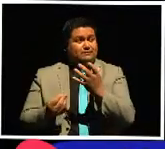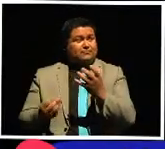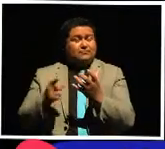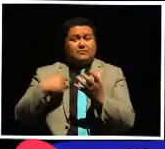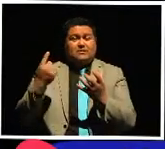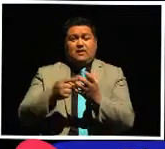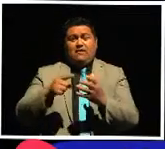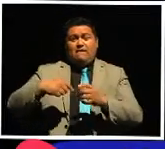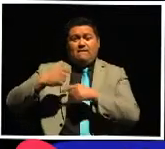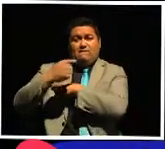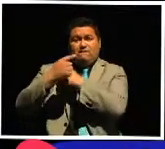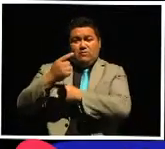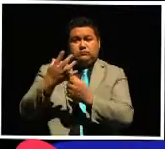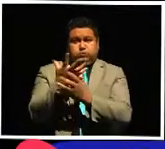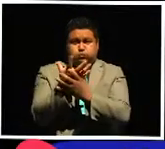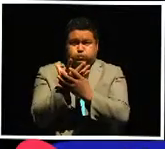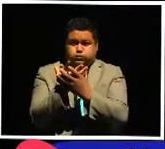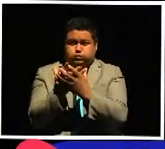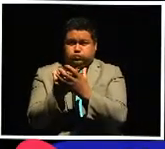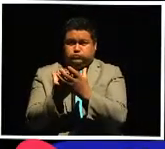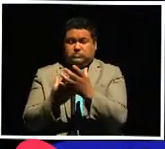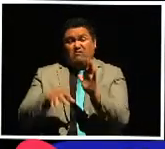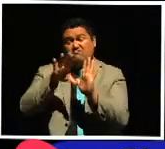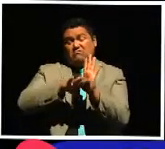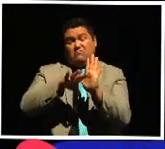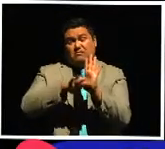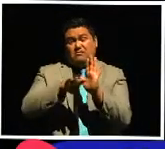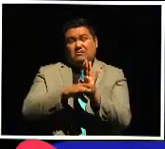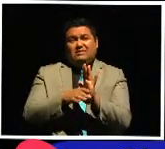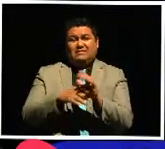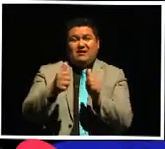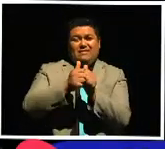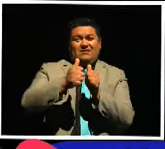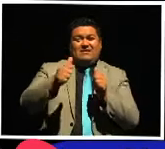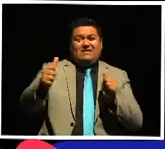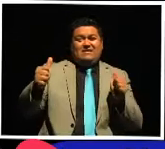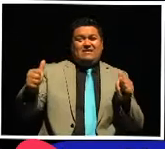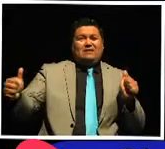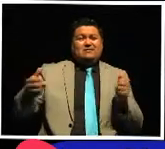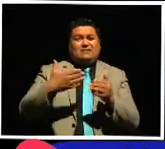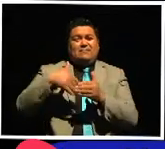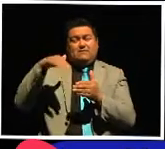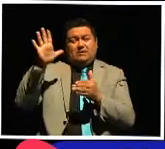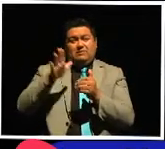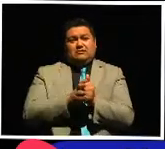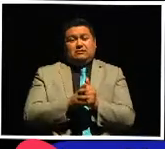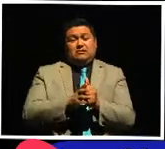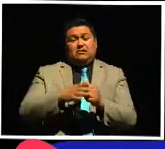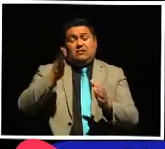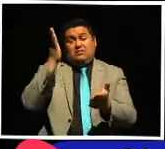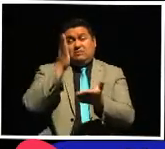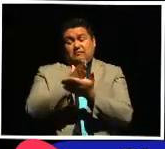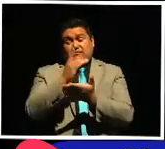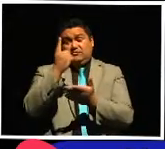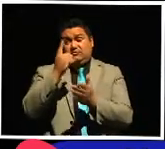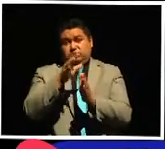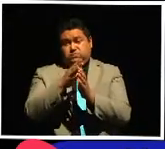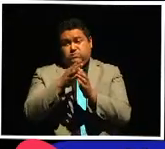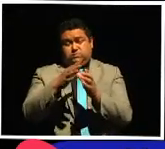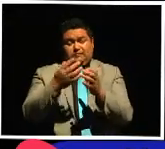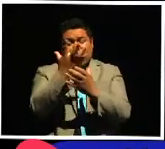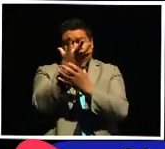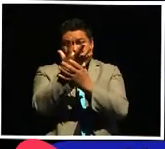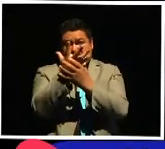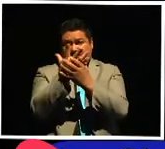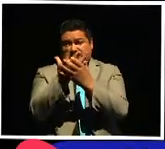de la fuerza de gravitación, la fuerza es menos porque la distancia está incrementando. Va a llegar a un cierto punto donde la fuerza